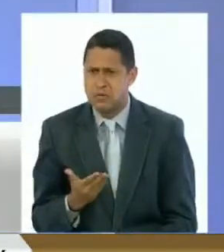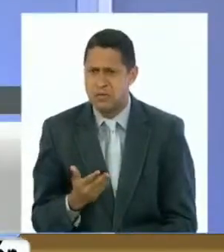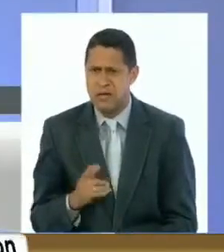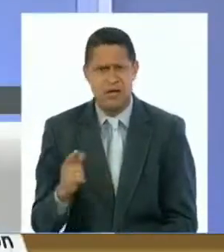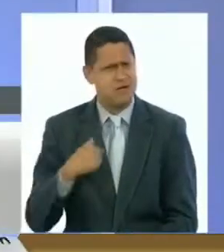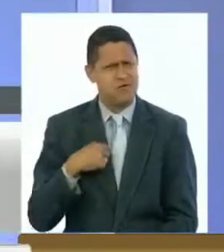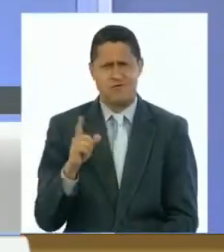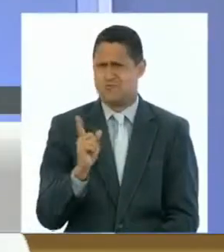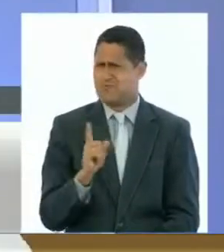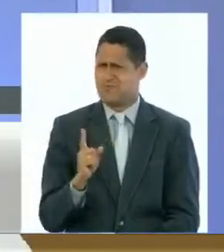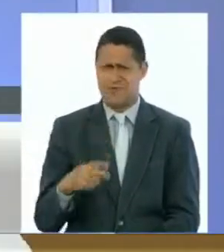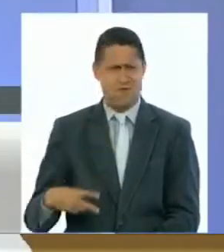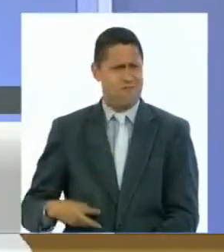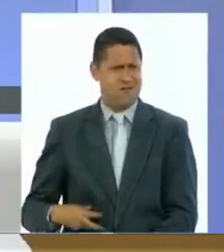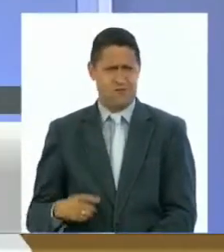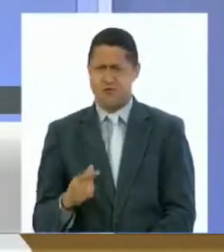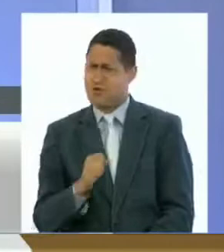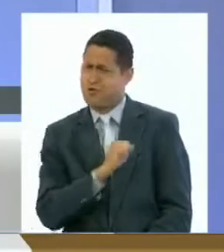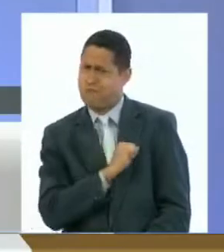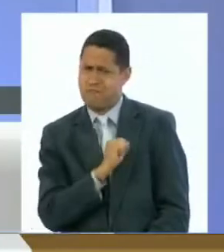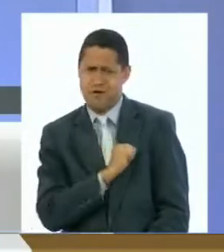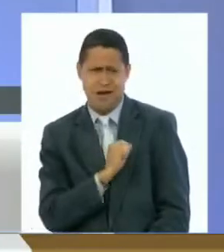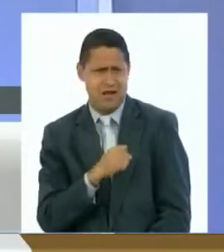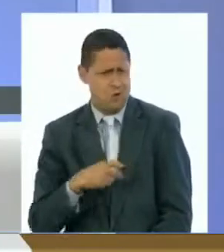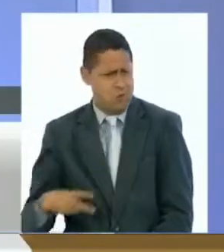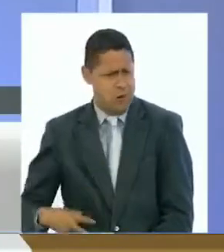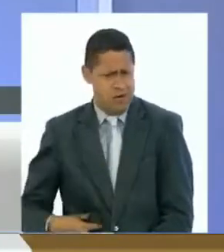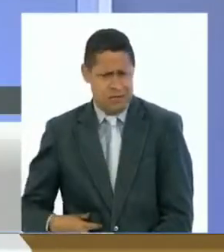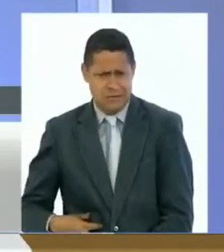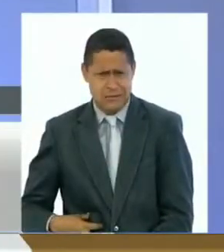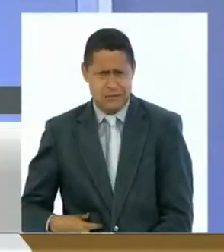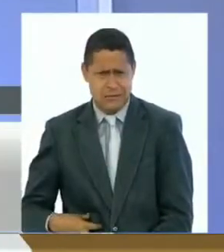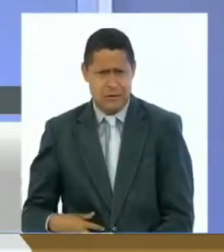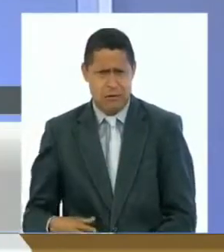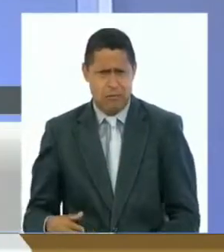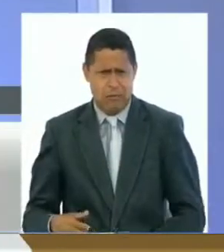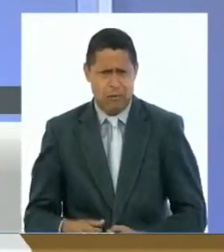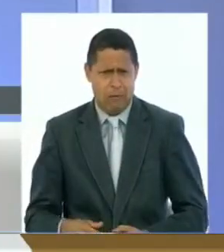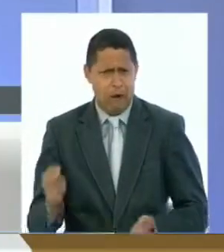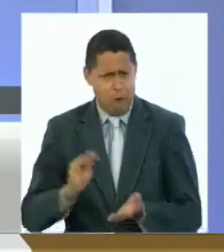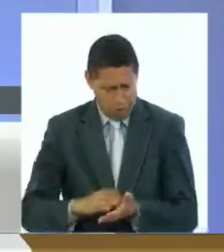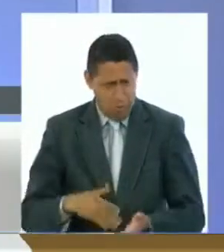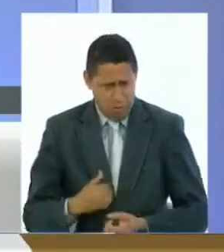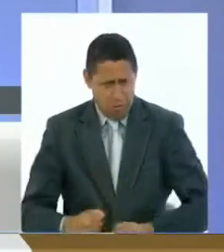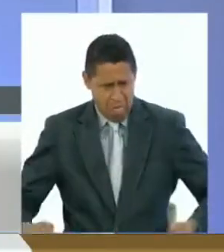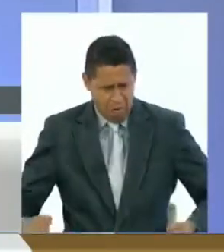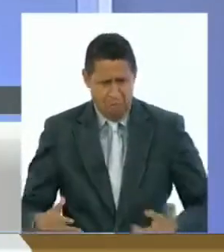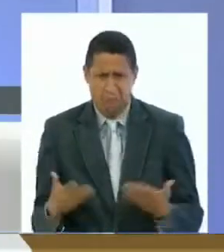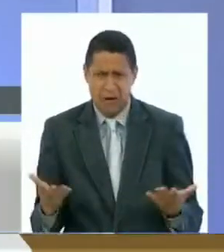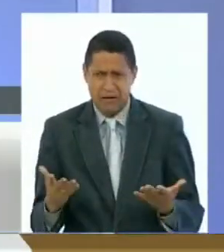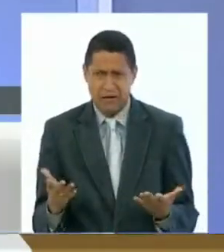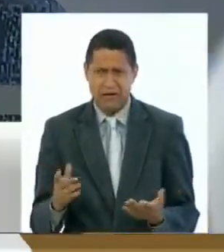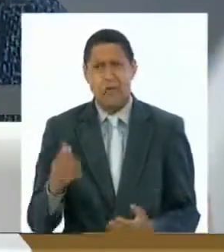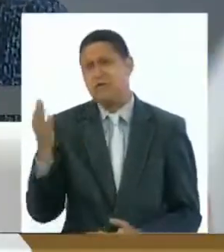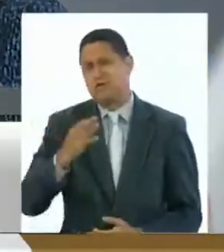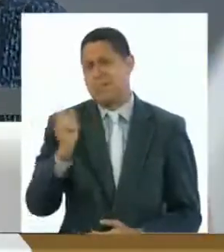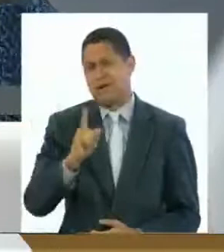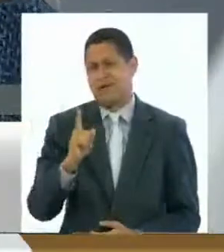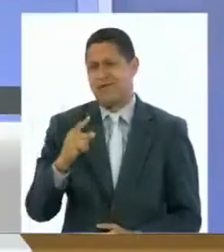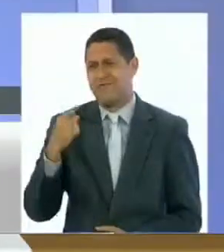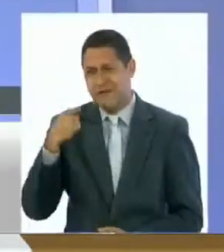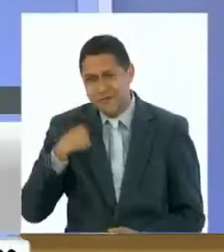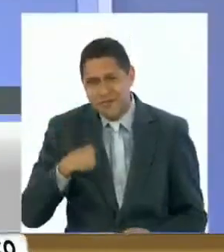se la hacen porque tienen miedo y dicen, sí, esta operación siempre, sí, se pierden, ¿para qué me la voy a hacer? Sí. Pero no es que siempre se pierden, no, es que no